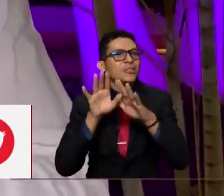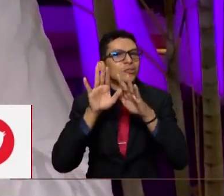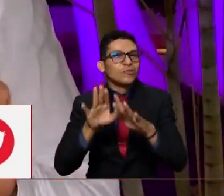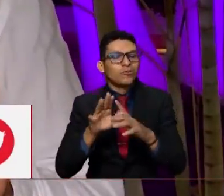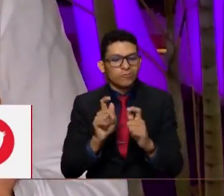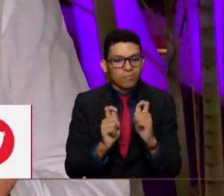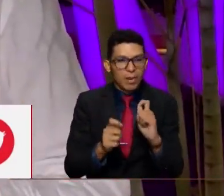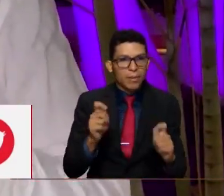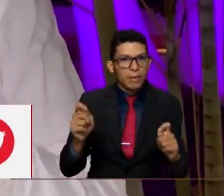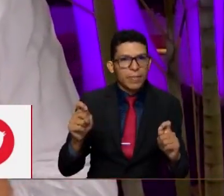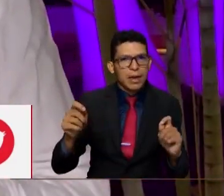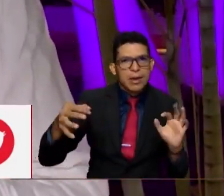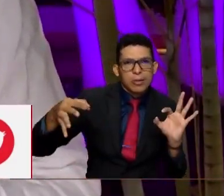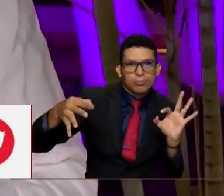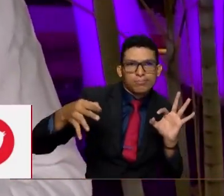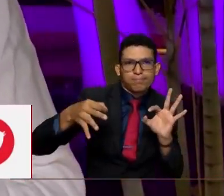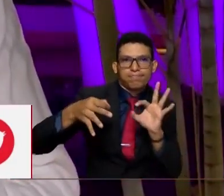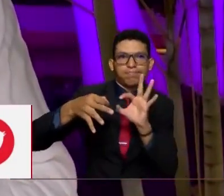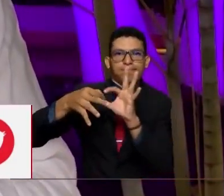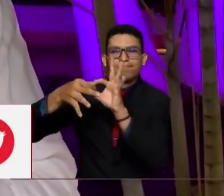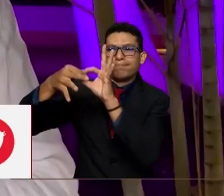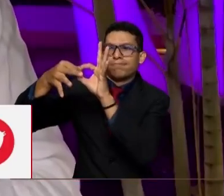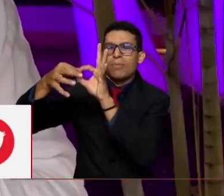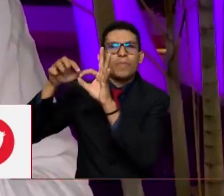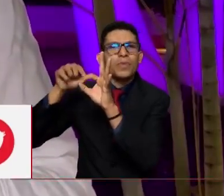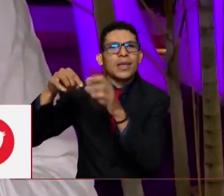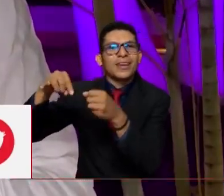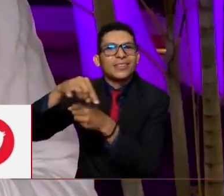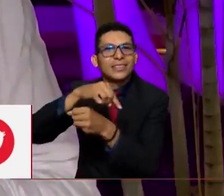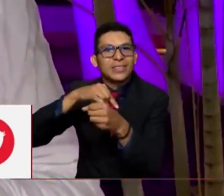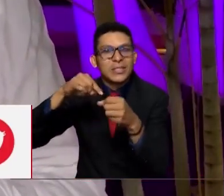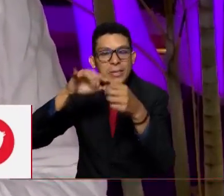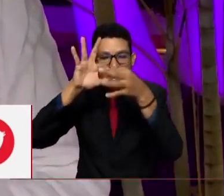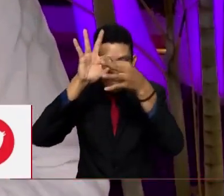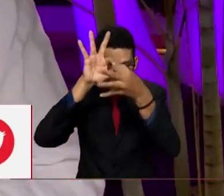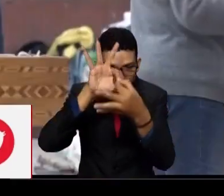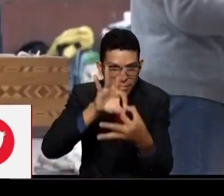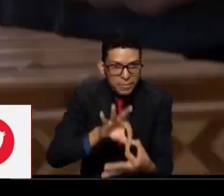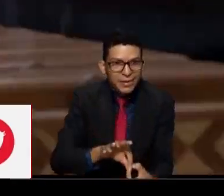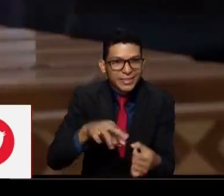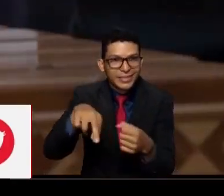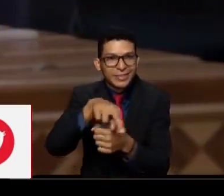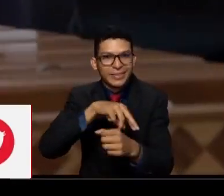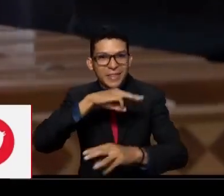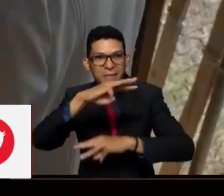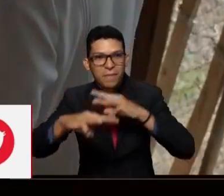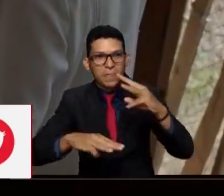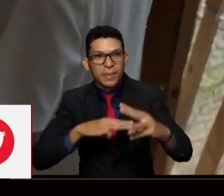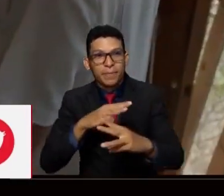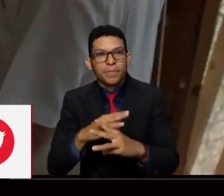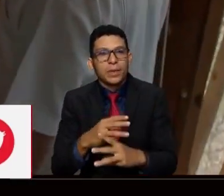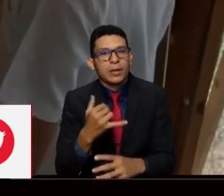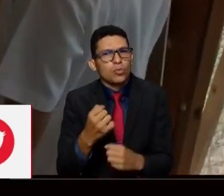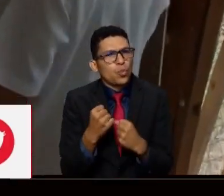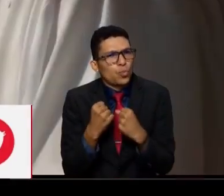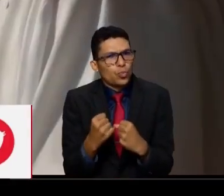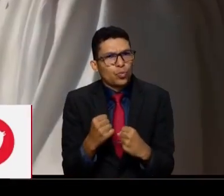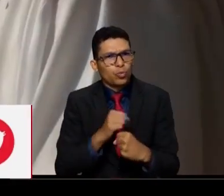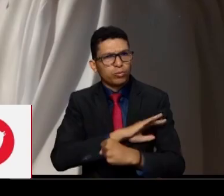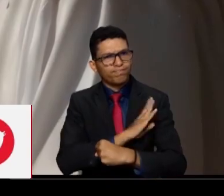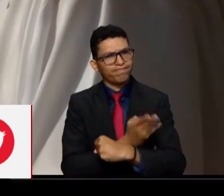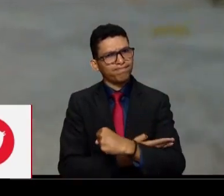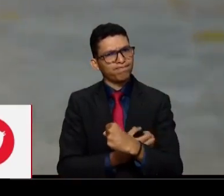la conexión del mismo en todas estas zonas y en estas regiones del mundo. Vemos la fuerza que tiene